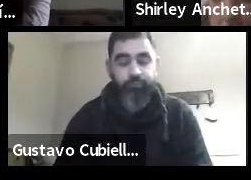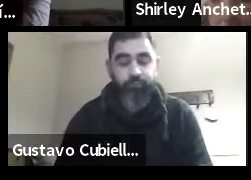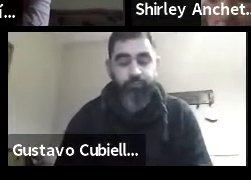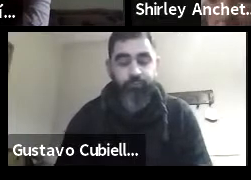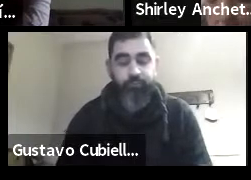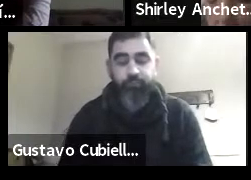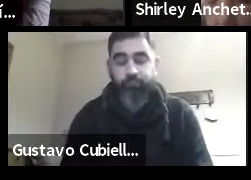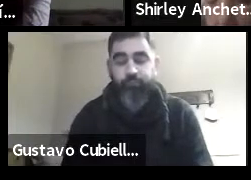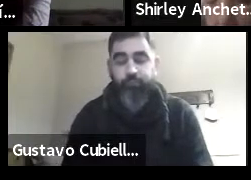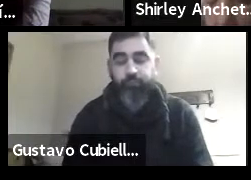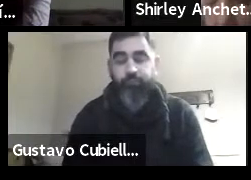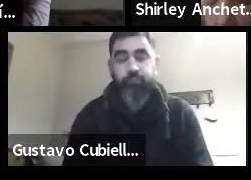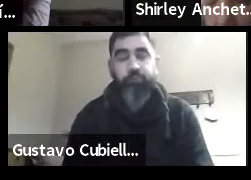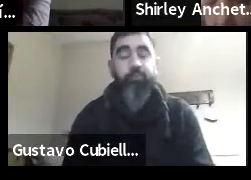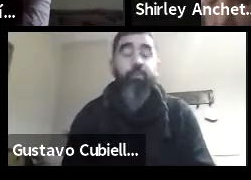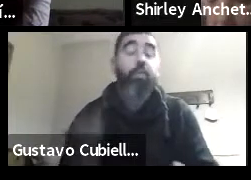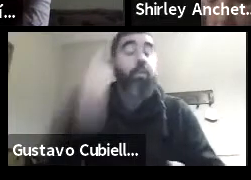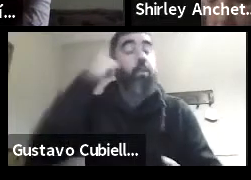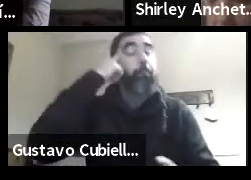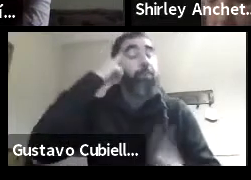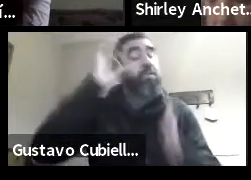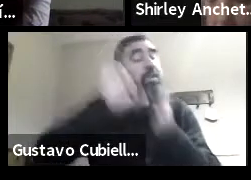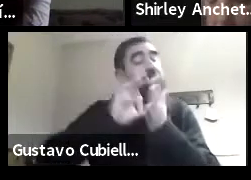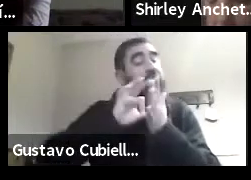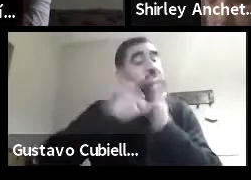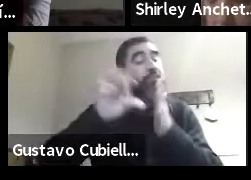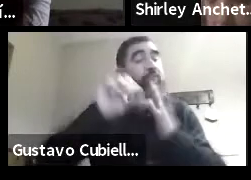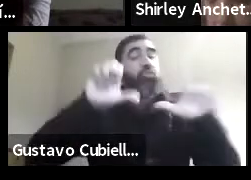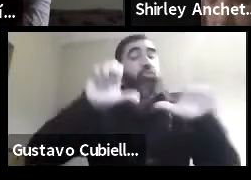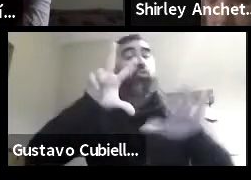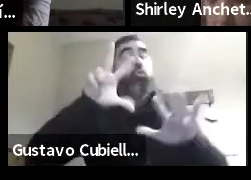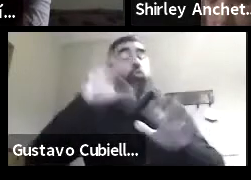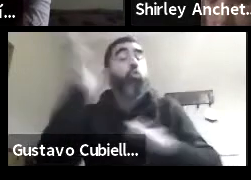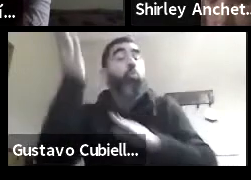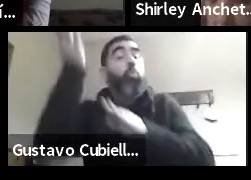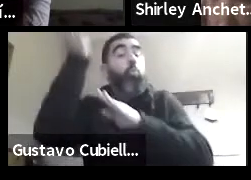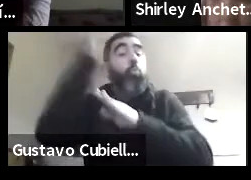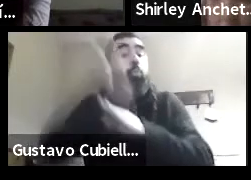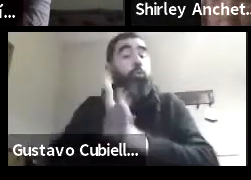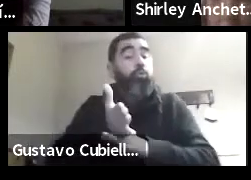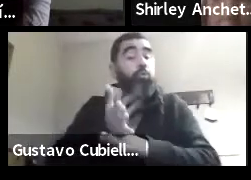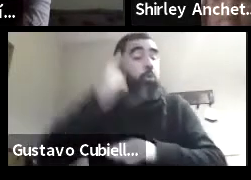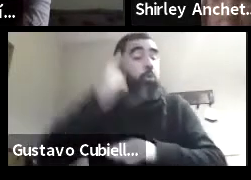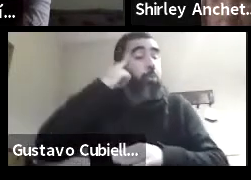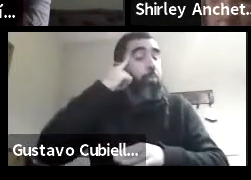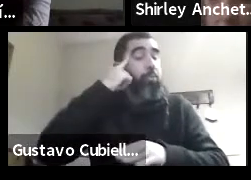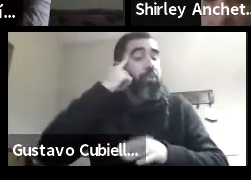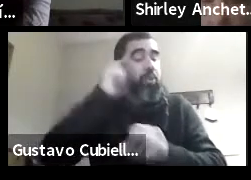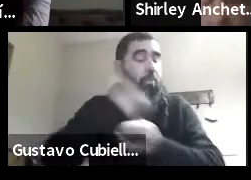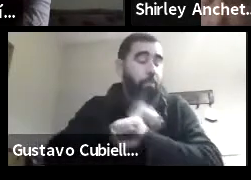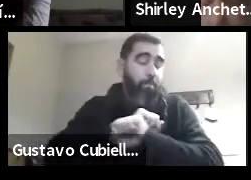Se consideró que el servicio era, un 68,6% consideraron que era muy adecuado